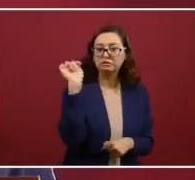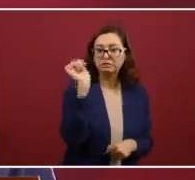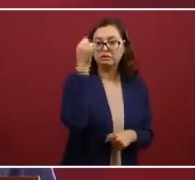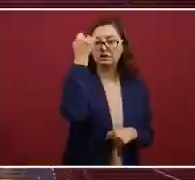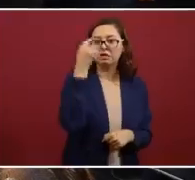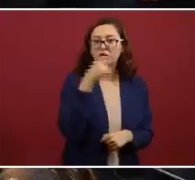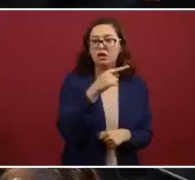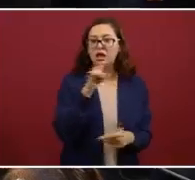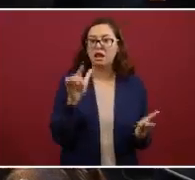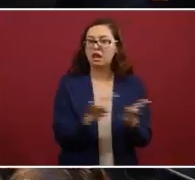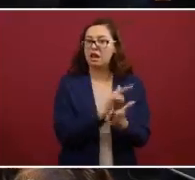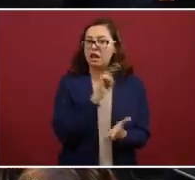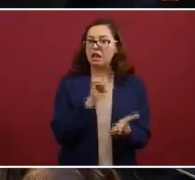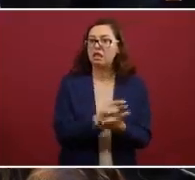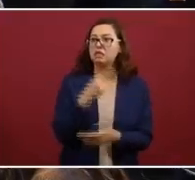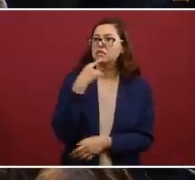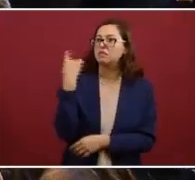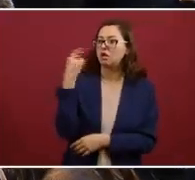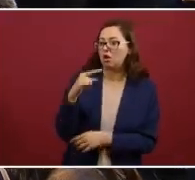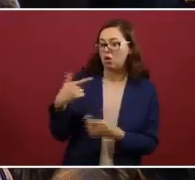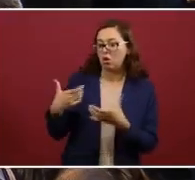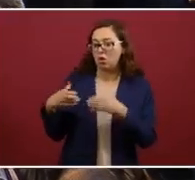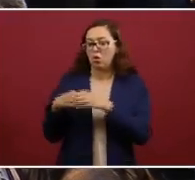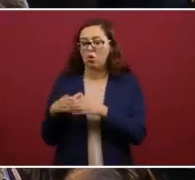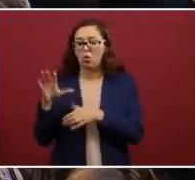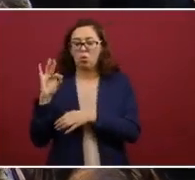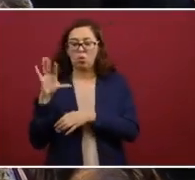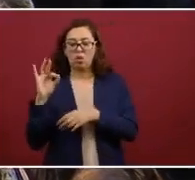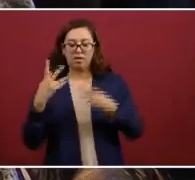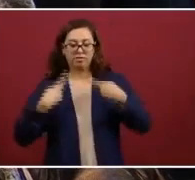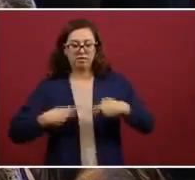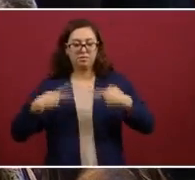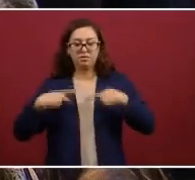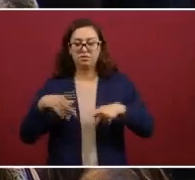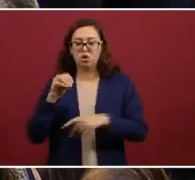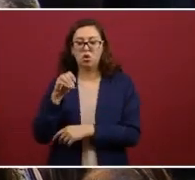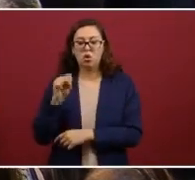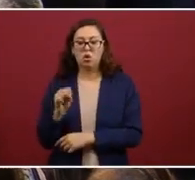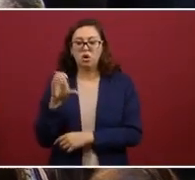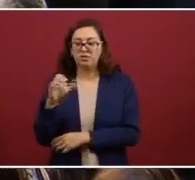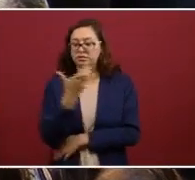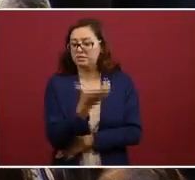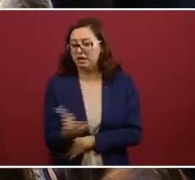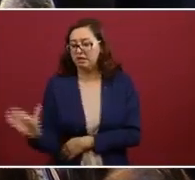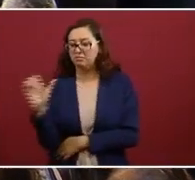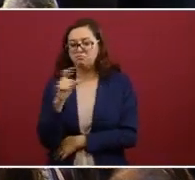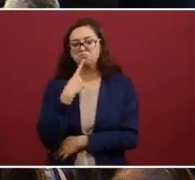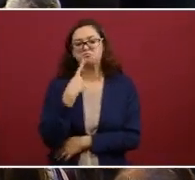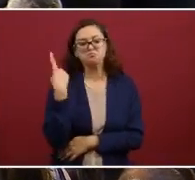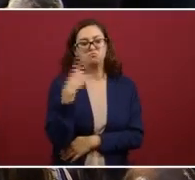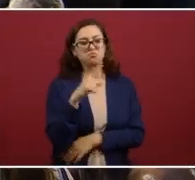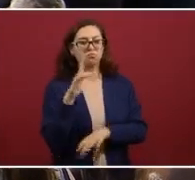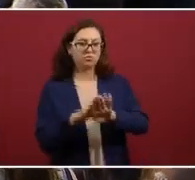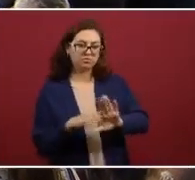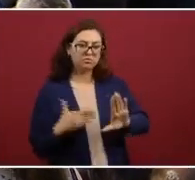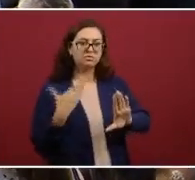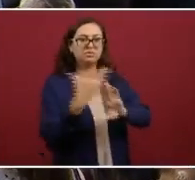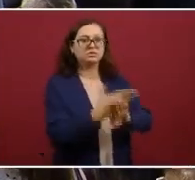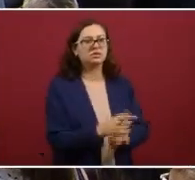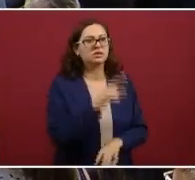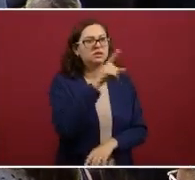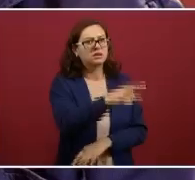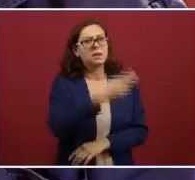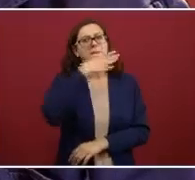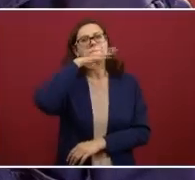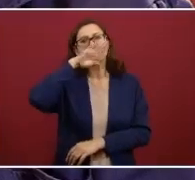demanda legal que un grupo de 40 ciudadanos y varias organizaciones campesinas interpusimos contra la llegada del